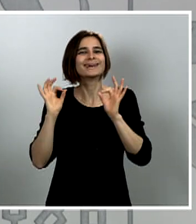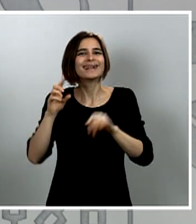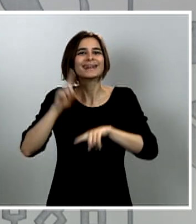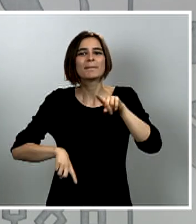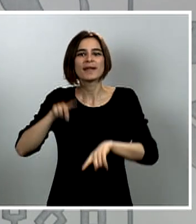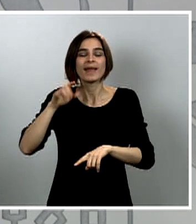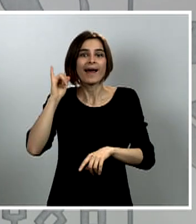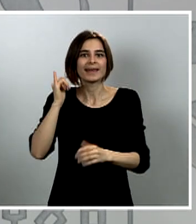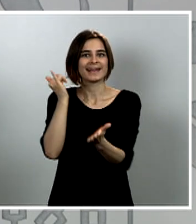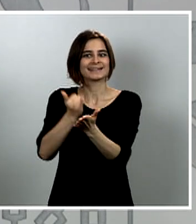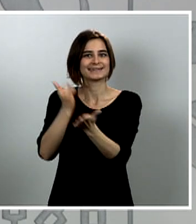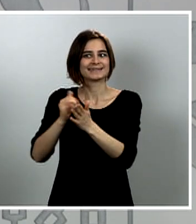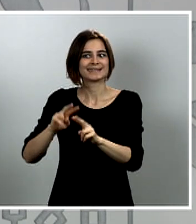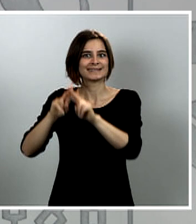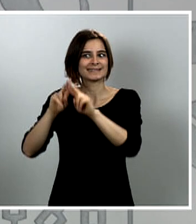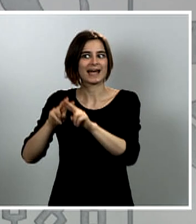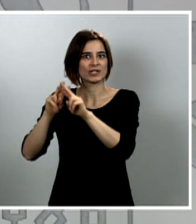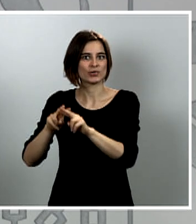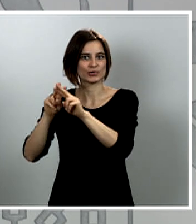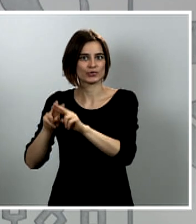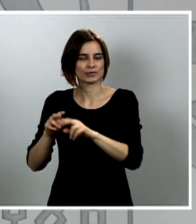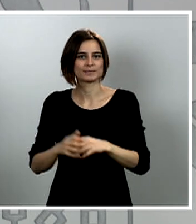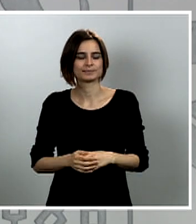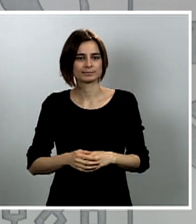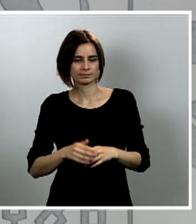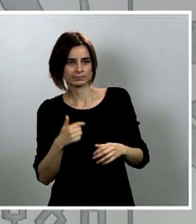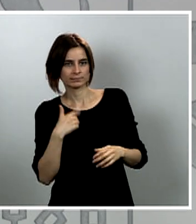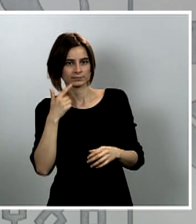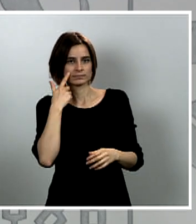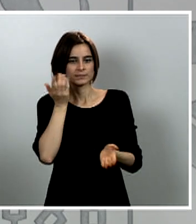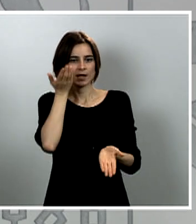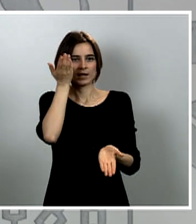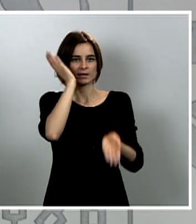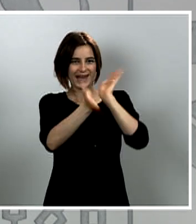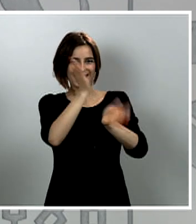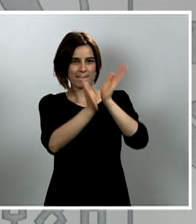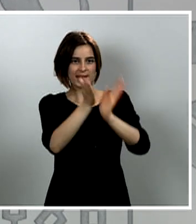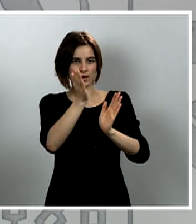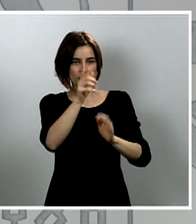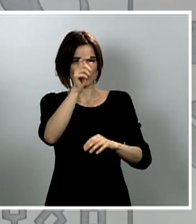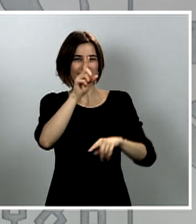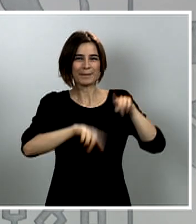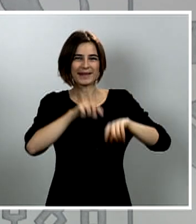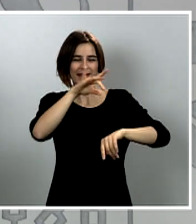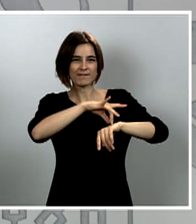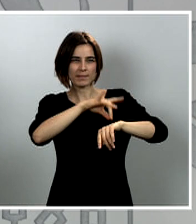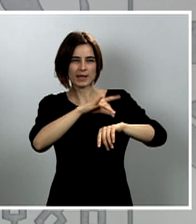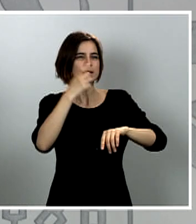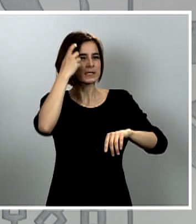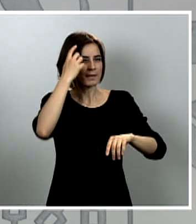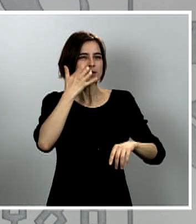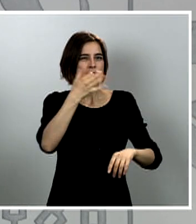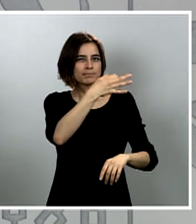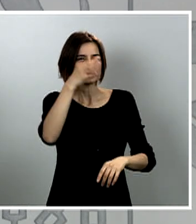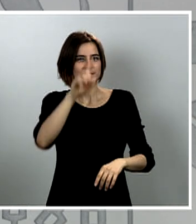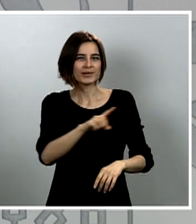La evaluación de la eficacia de un tratamiento en una enfermedad depende de un estudio clínico, se puede valorar